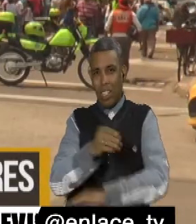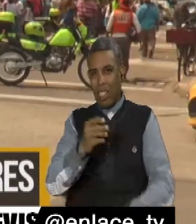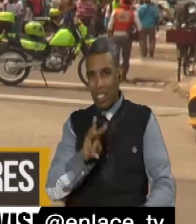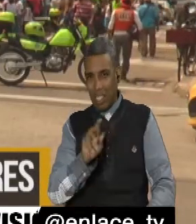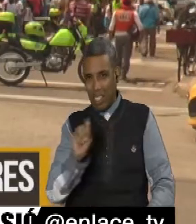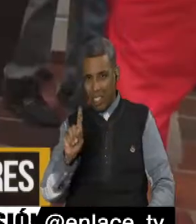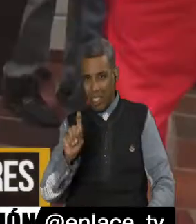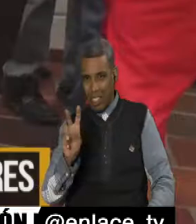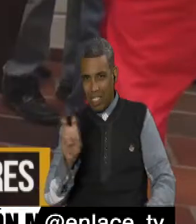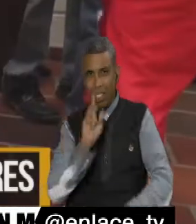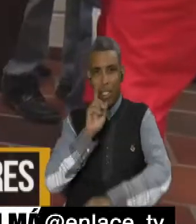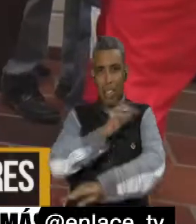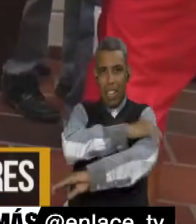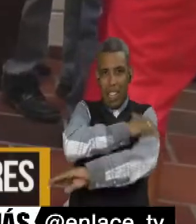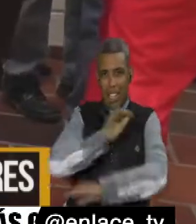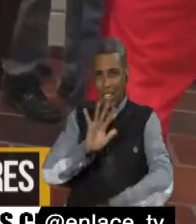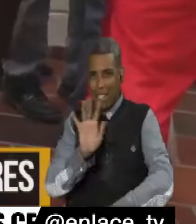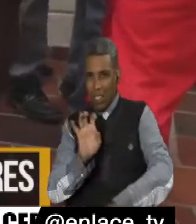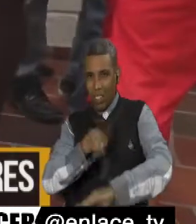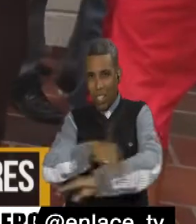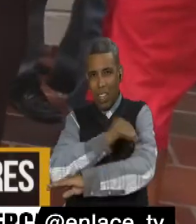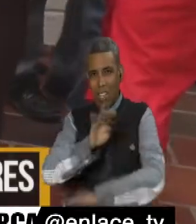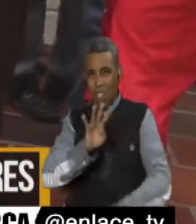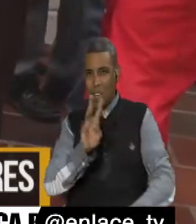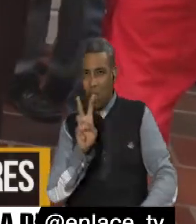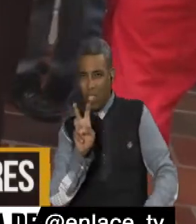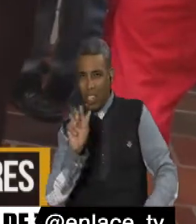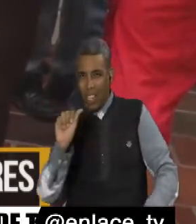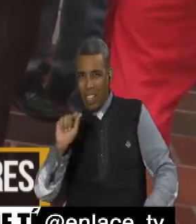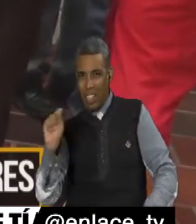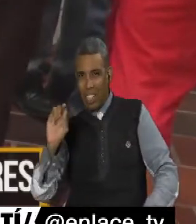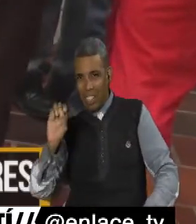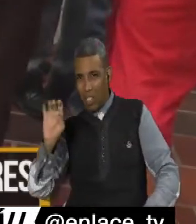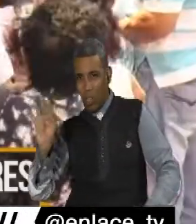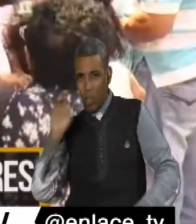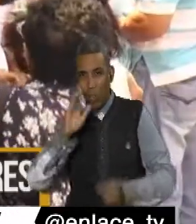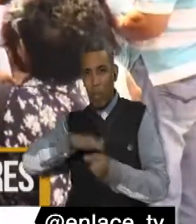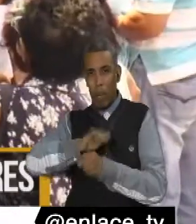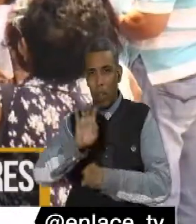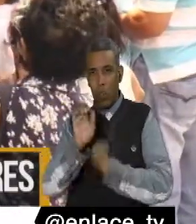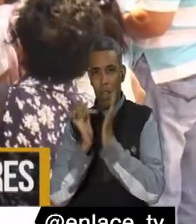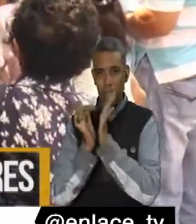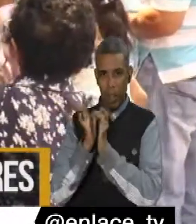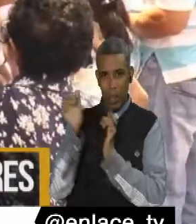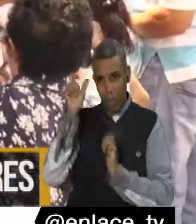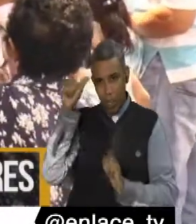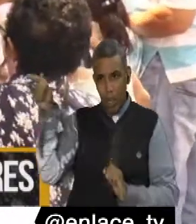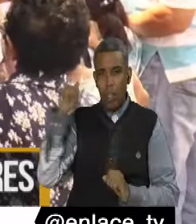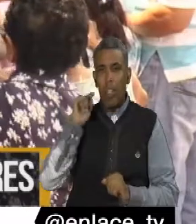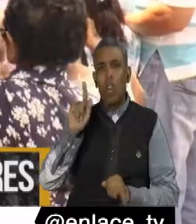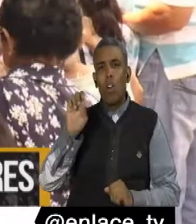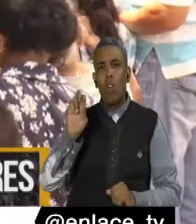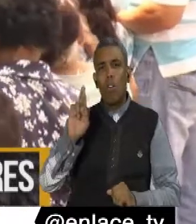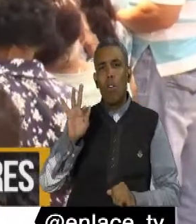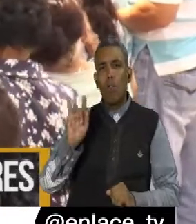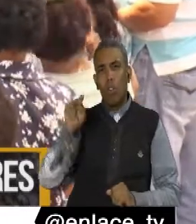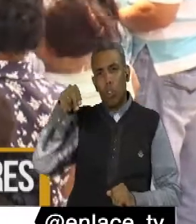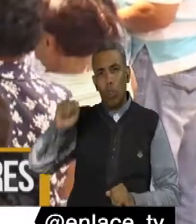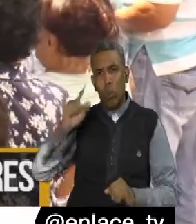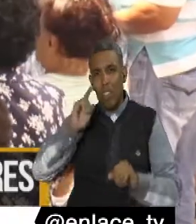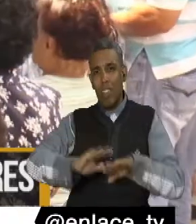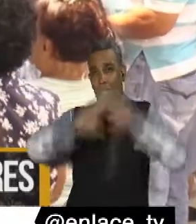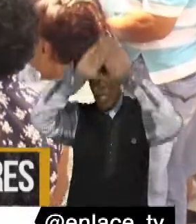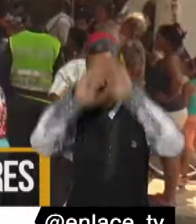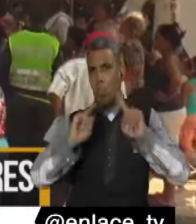1367, calle 59, número 47A04 del barrio 9 de Abril, en el corregimiento La Fortuna y el centro. También se